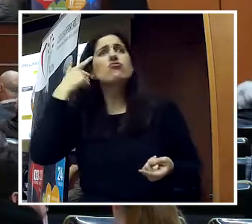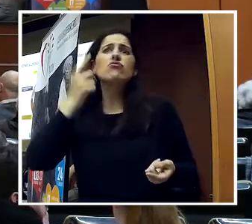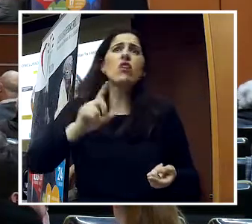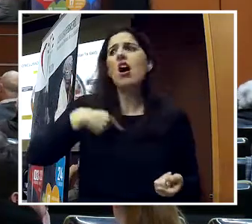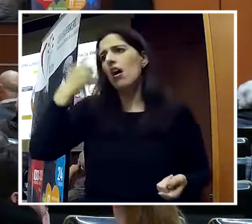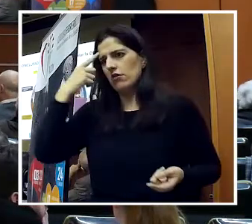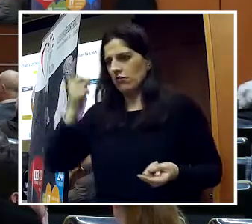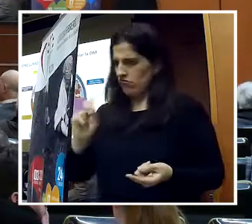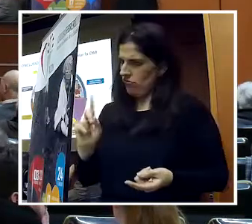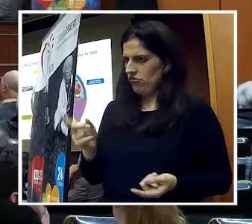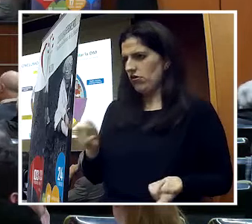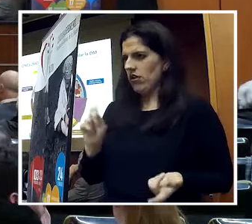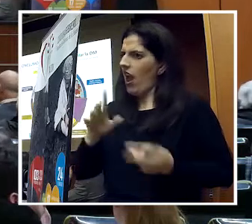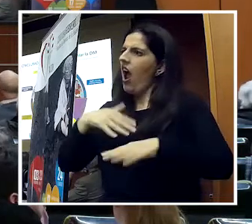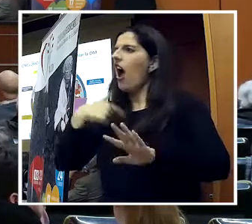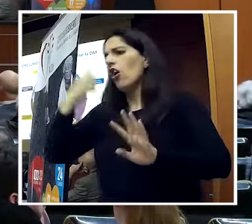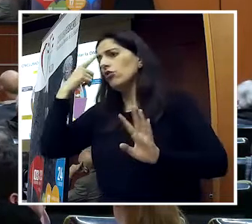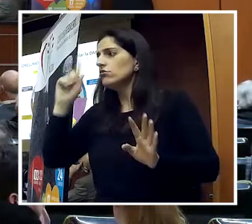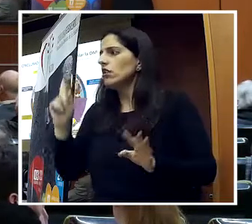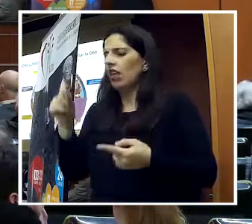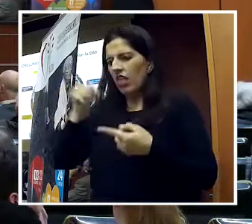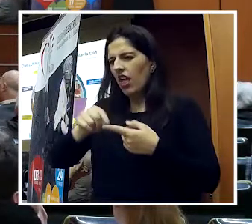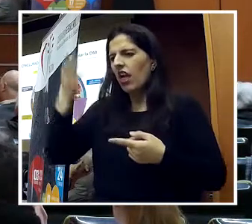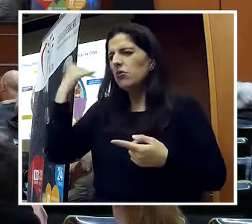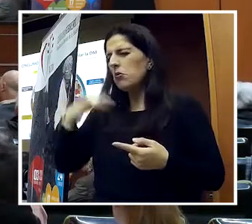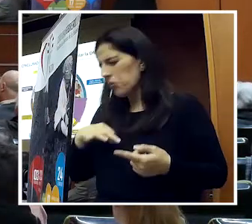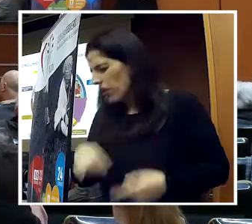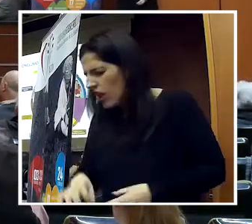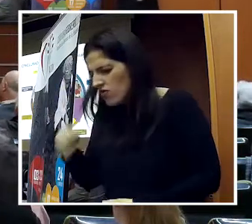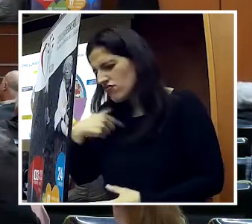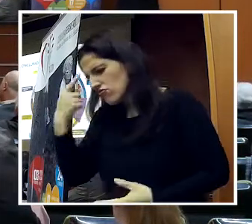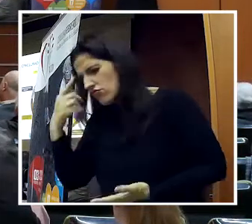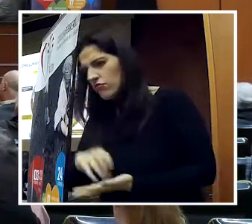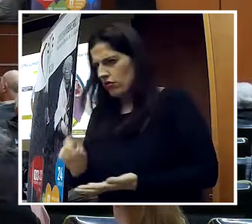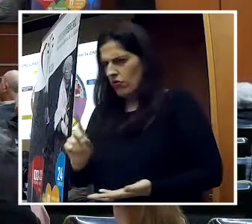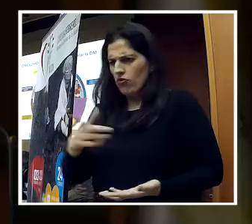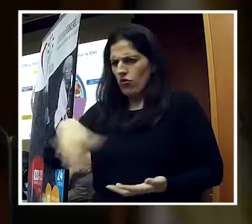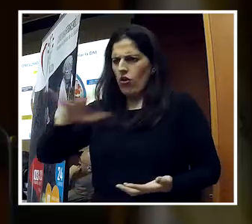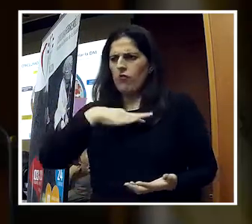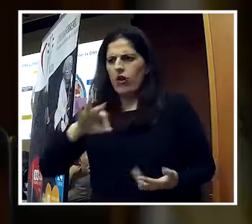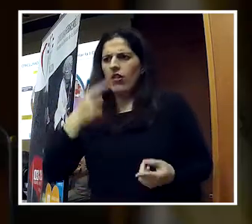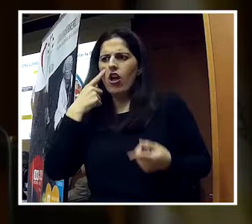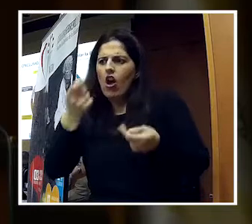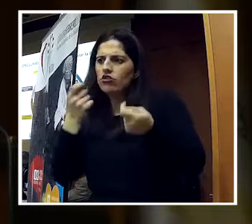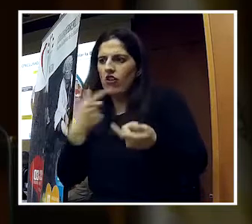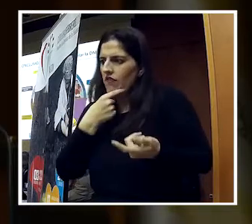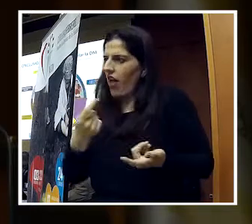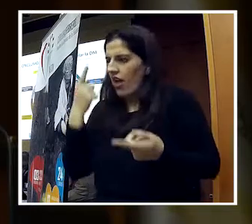medios. Quedaron atrás la tira reactiva de orina, podemos acceder a nuestros niveles de glucosa en